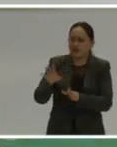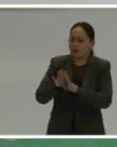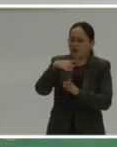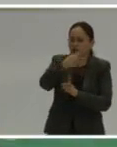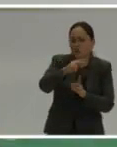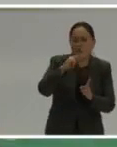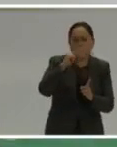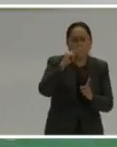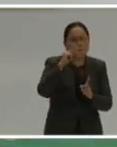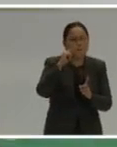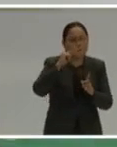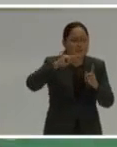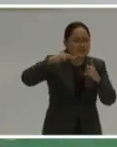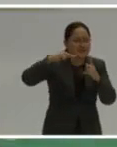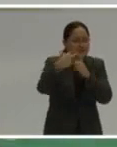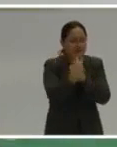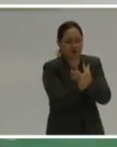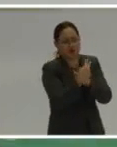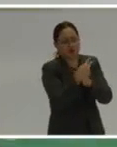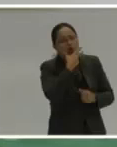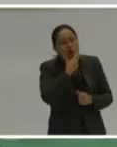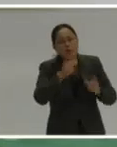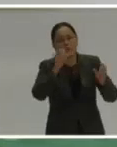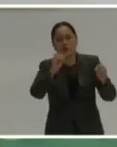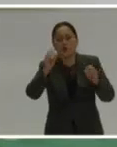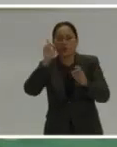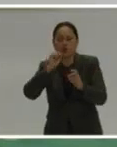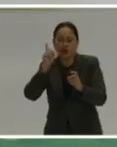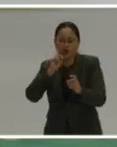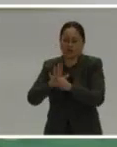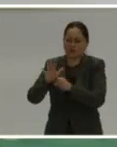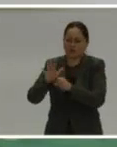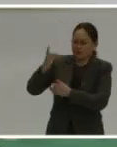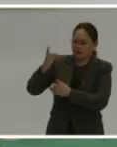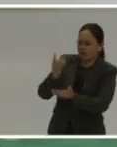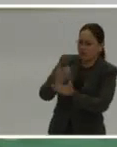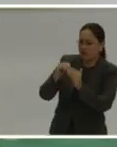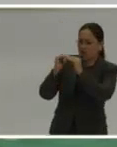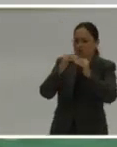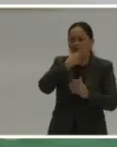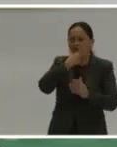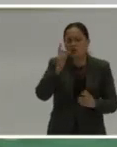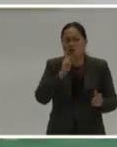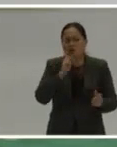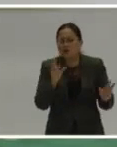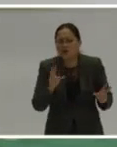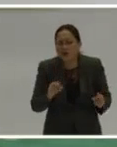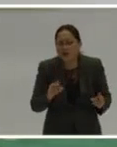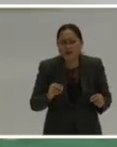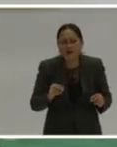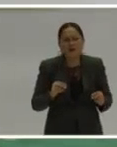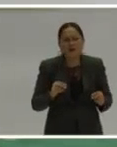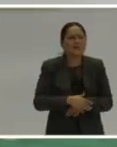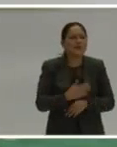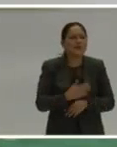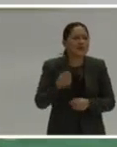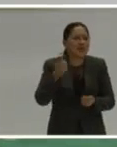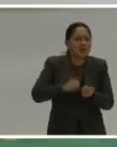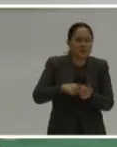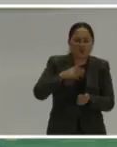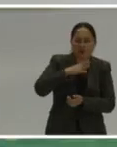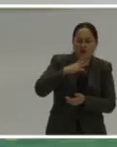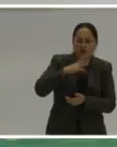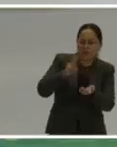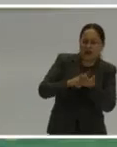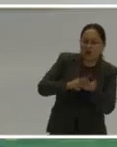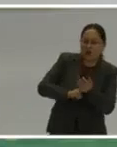va más allá de la paridad, perdón, ¿sí? Porque traspasa lo espiritual